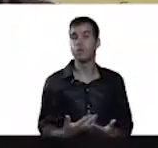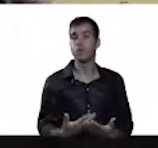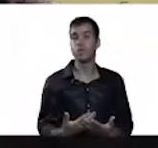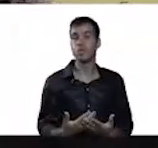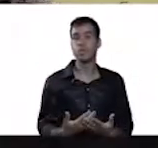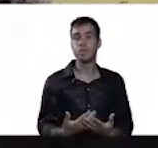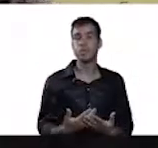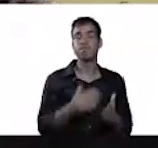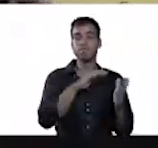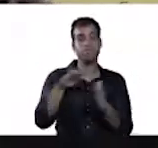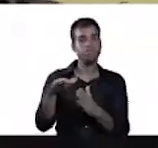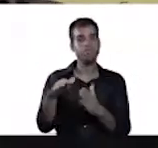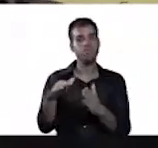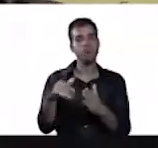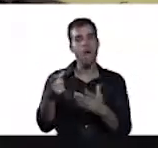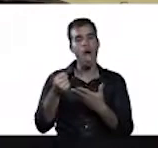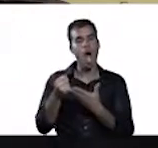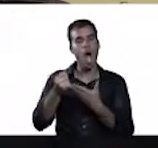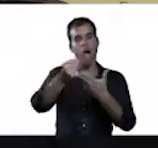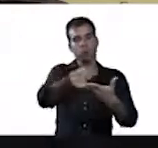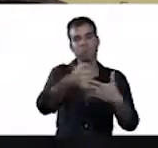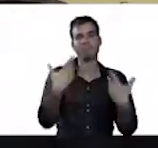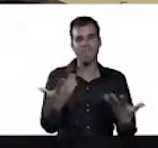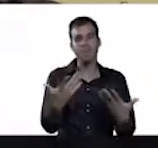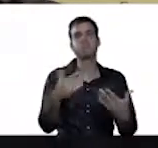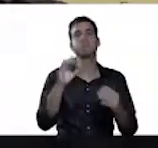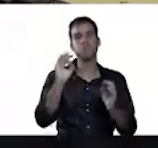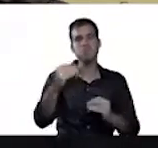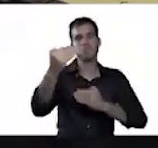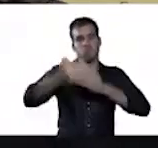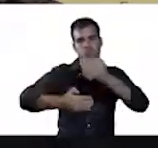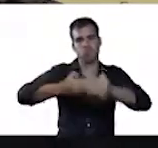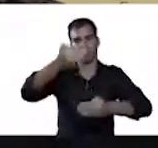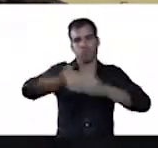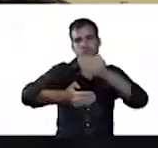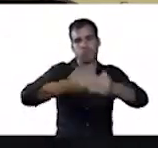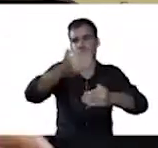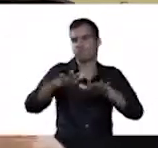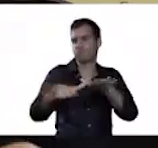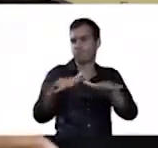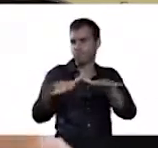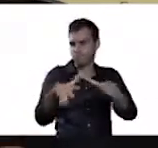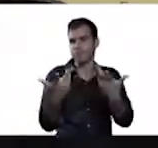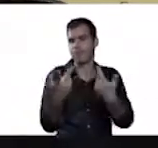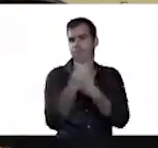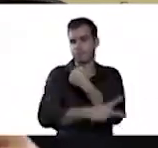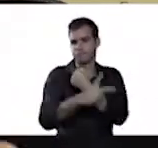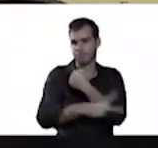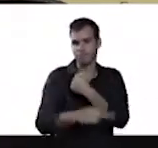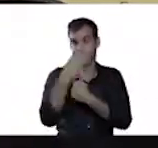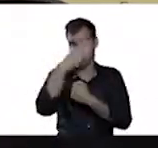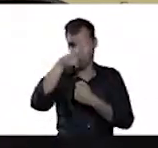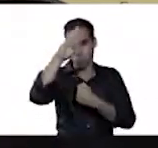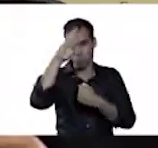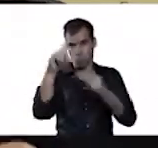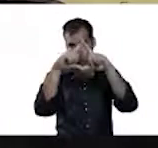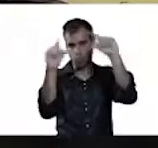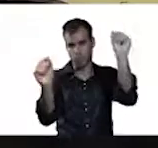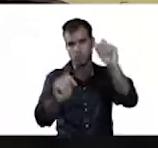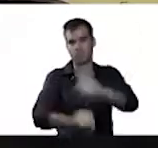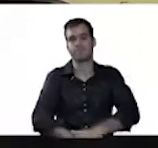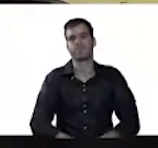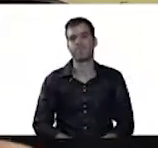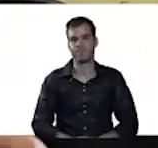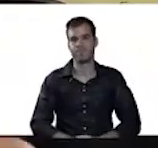ellas y los aportes que éstas hacen a ese proceso de formación de la